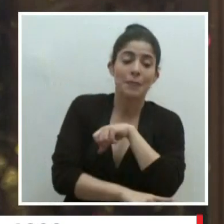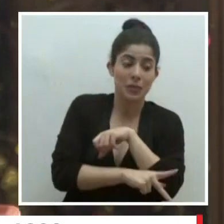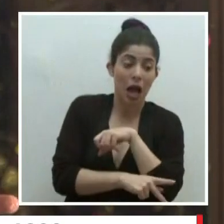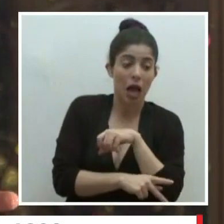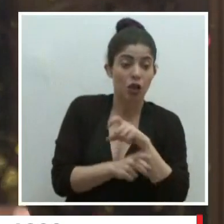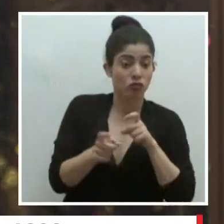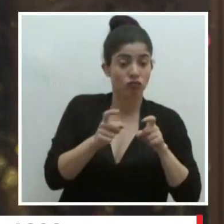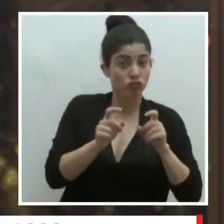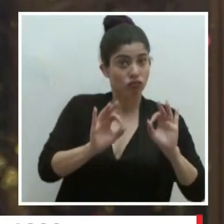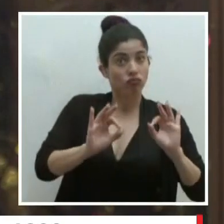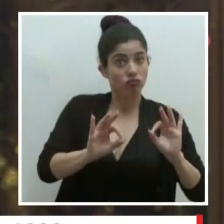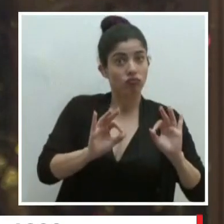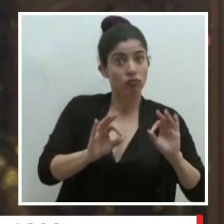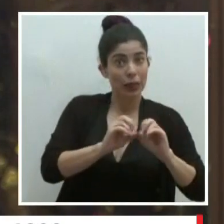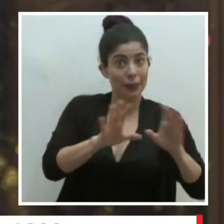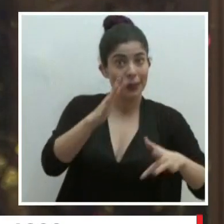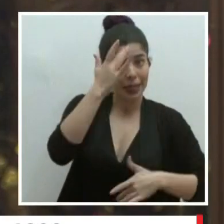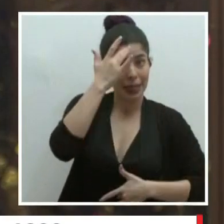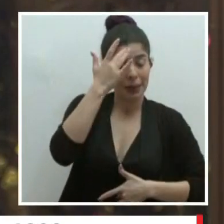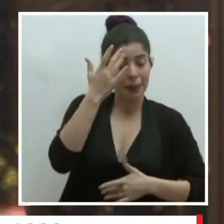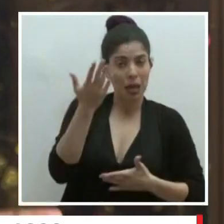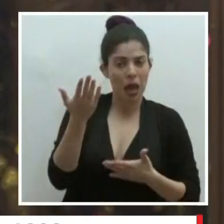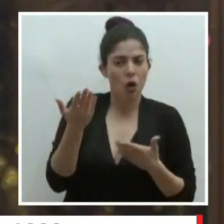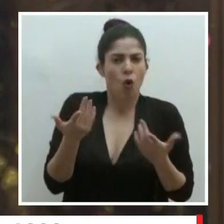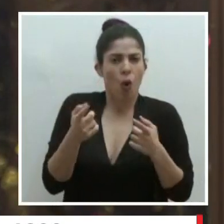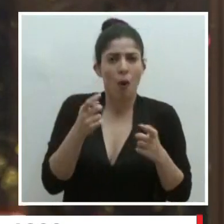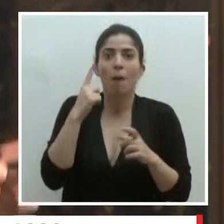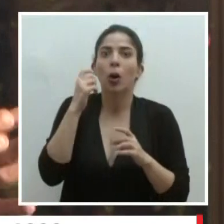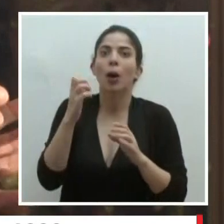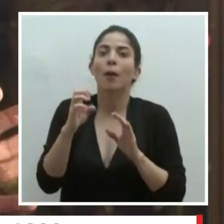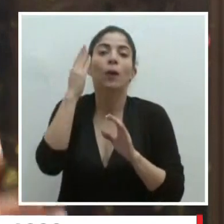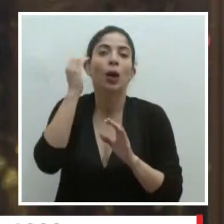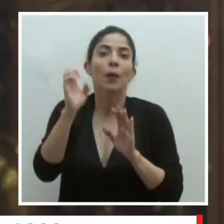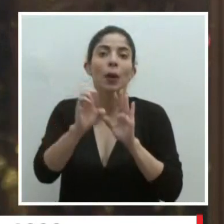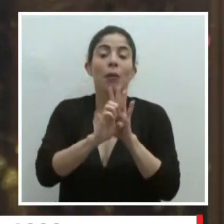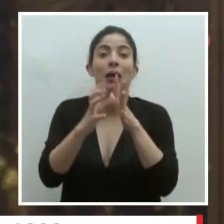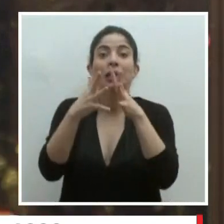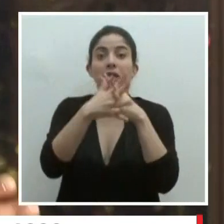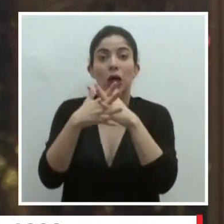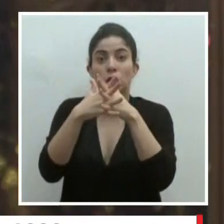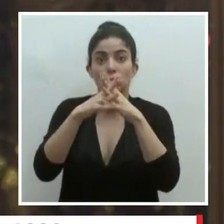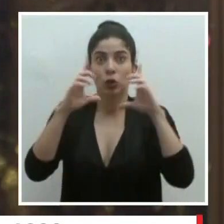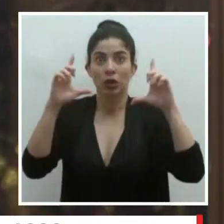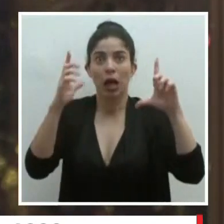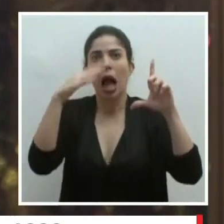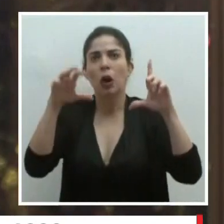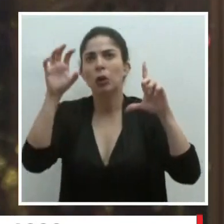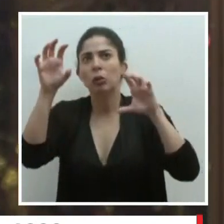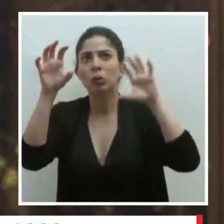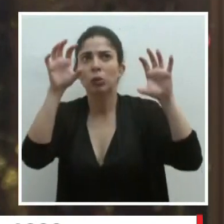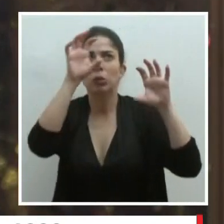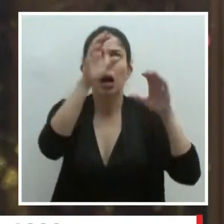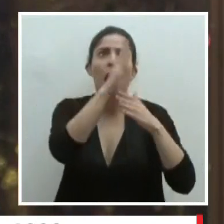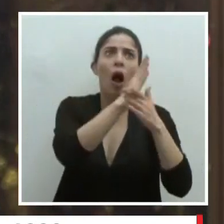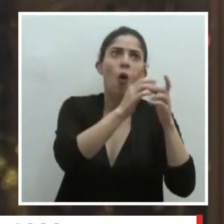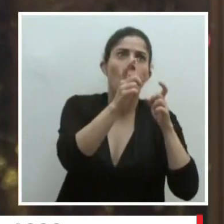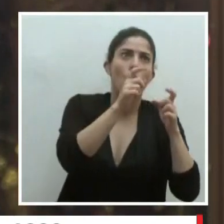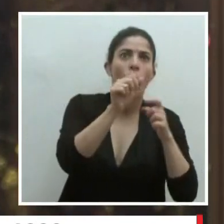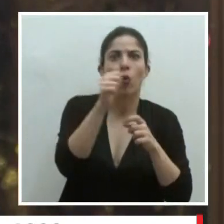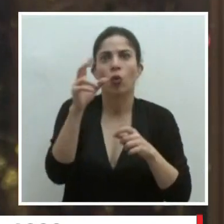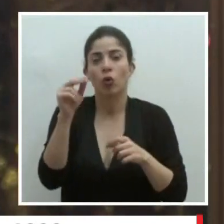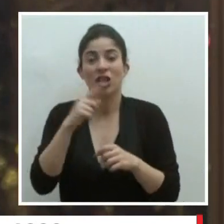controlada la pandemia? Porque Estados Unidos, por ejemplo, tiene estados más controlados que otros, China,